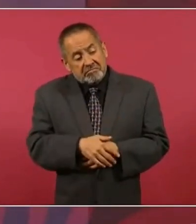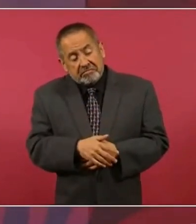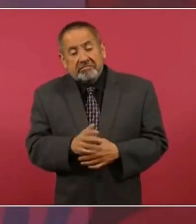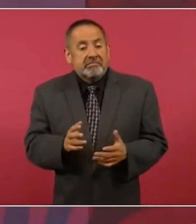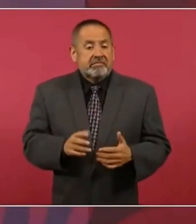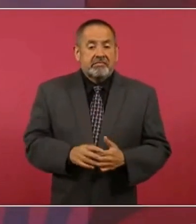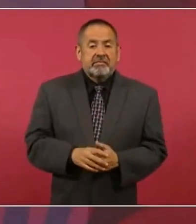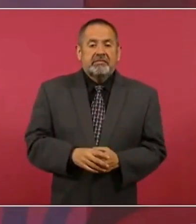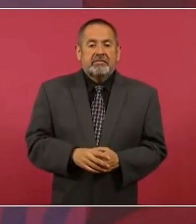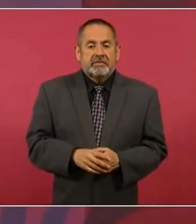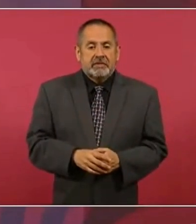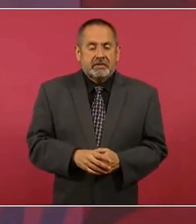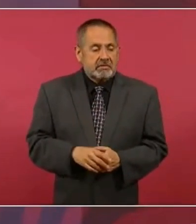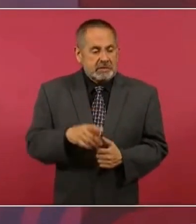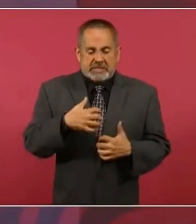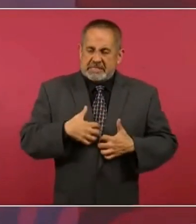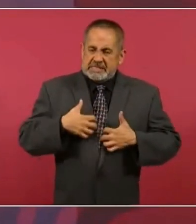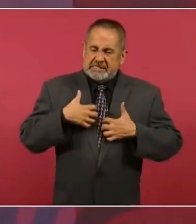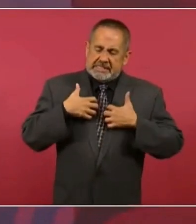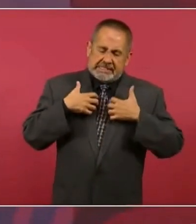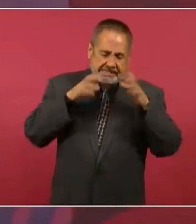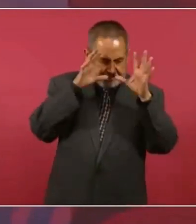Los obnubila.